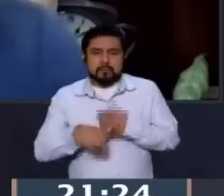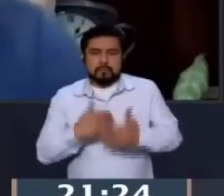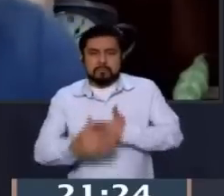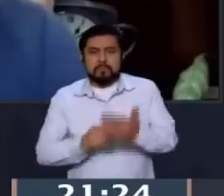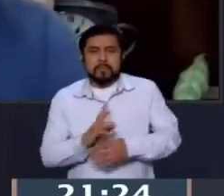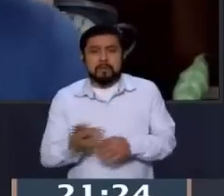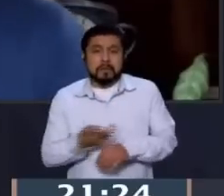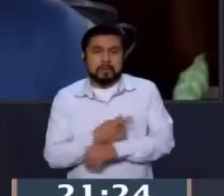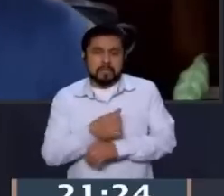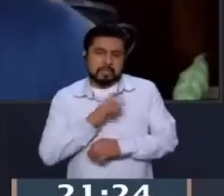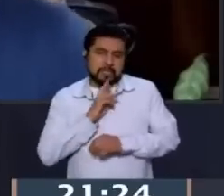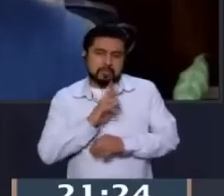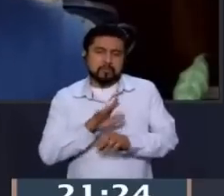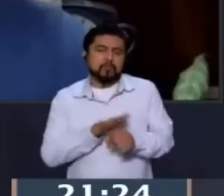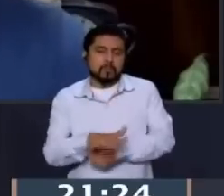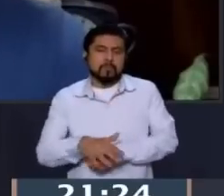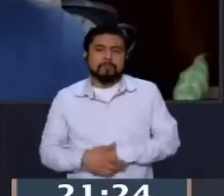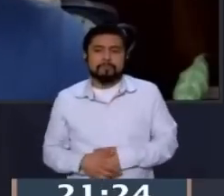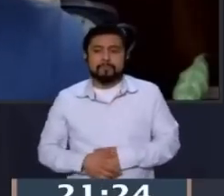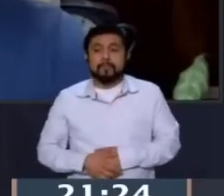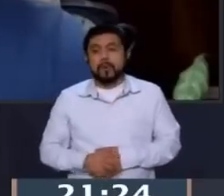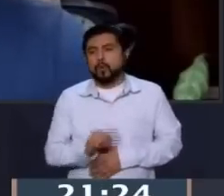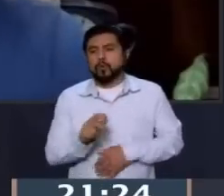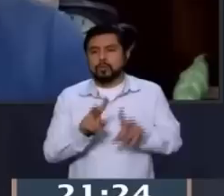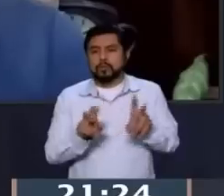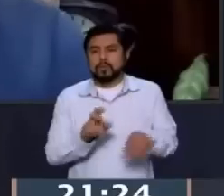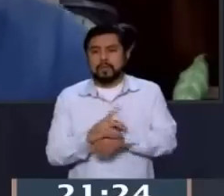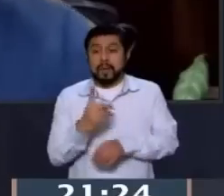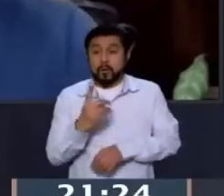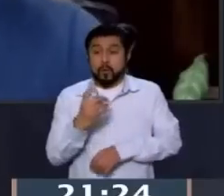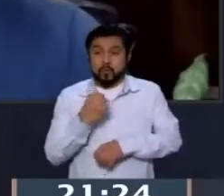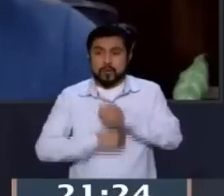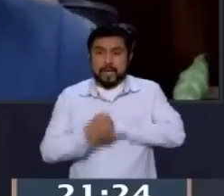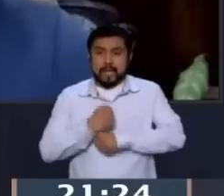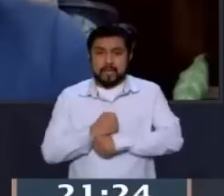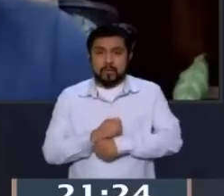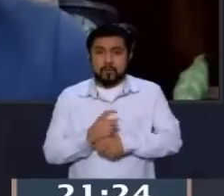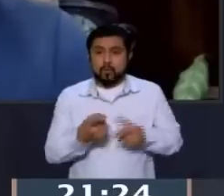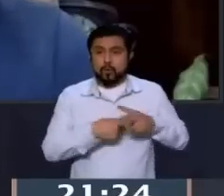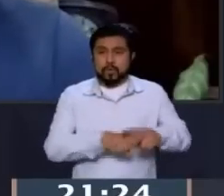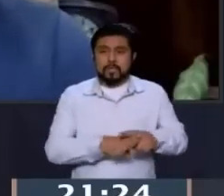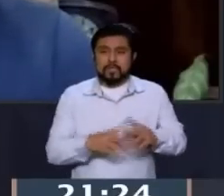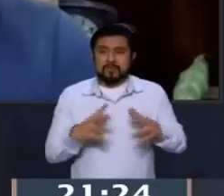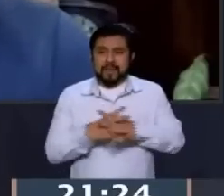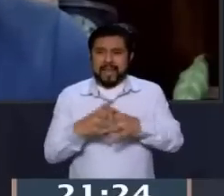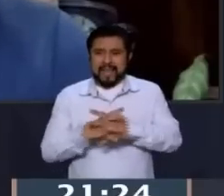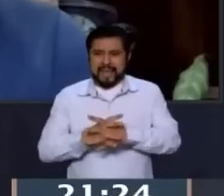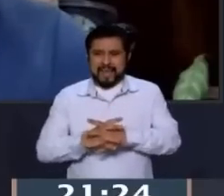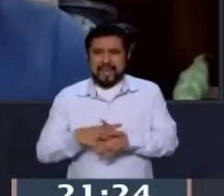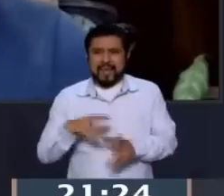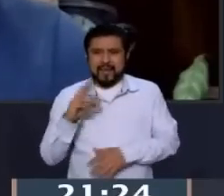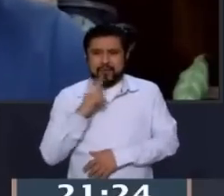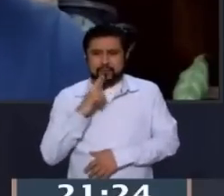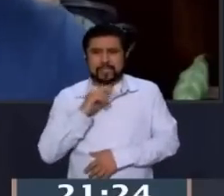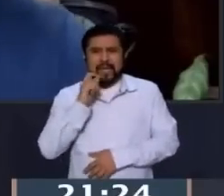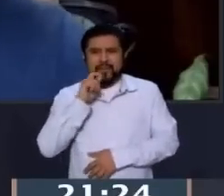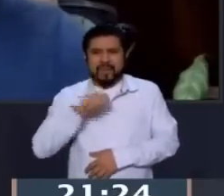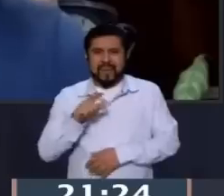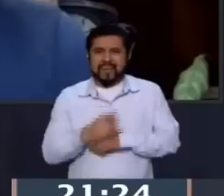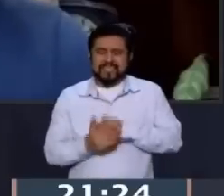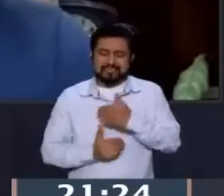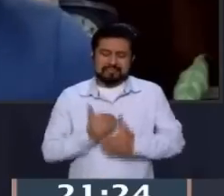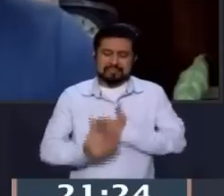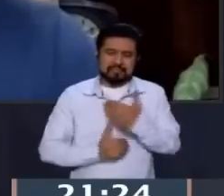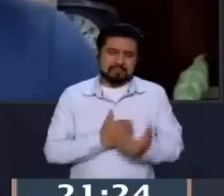mira hoy se cumple un año de que inició el conflicto entre Ucrania y Rusia y a 365 días de haber iniciado los impactos y las